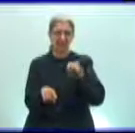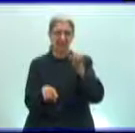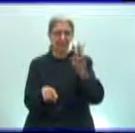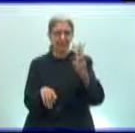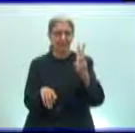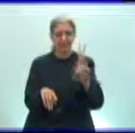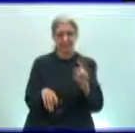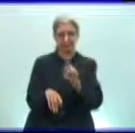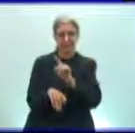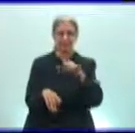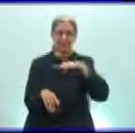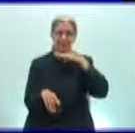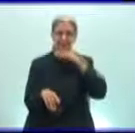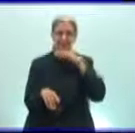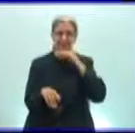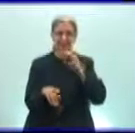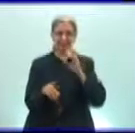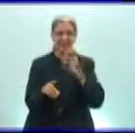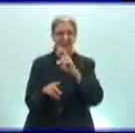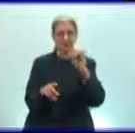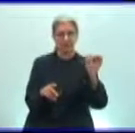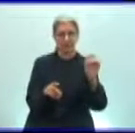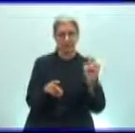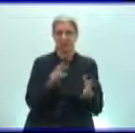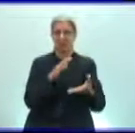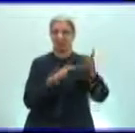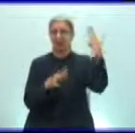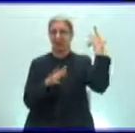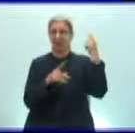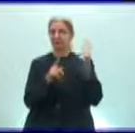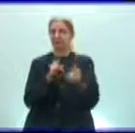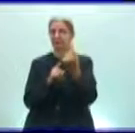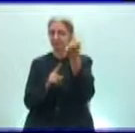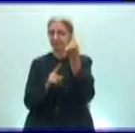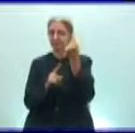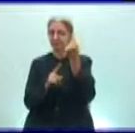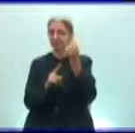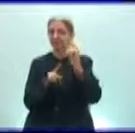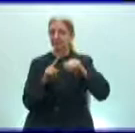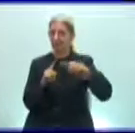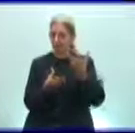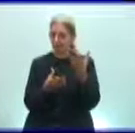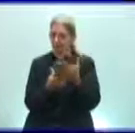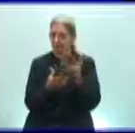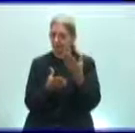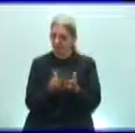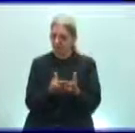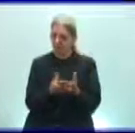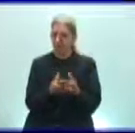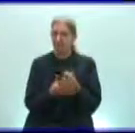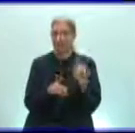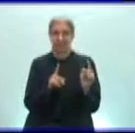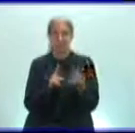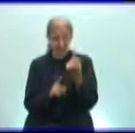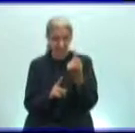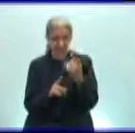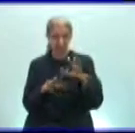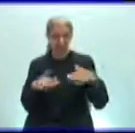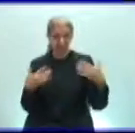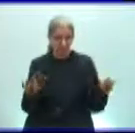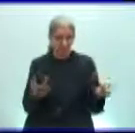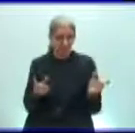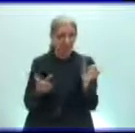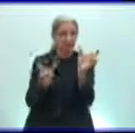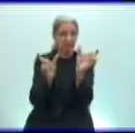original. Y por tanto, después voy a hacer énfasis en la necesidad de comprobar. Pero vamos a elevar al cuadrado ambos miembros de